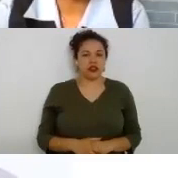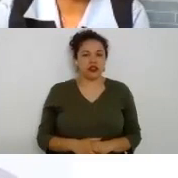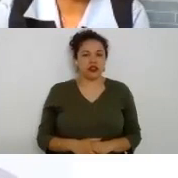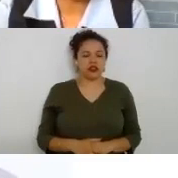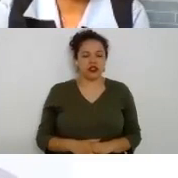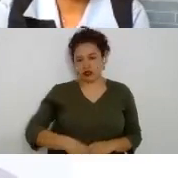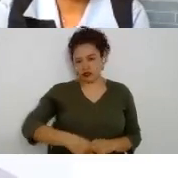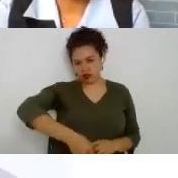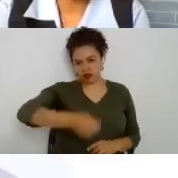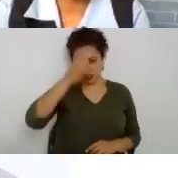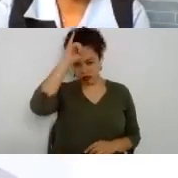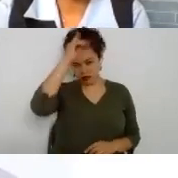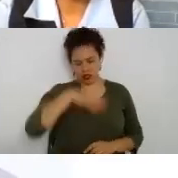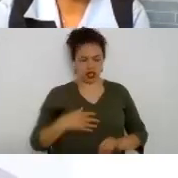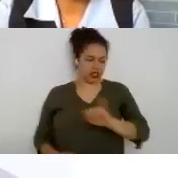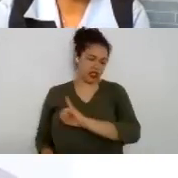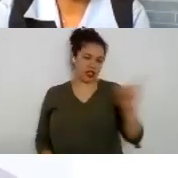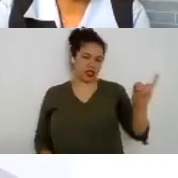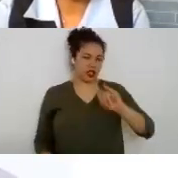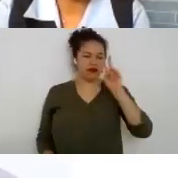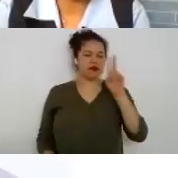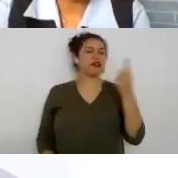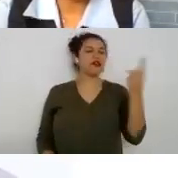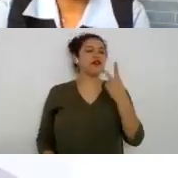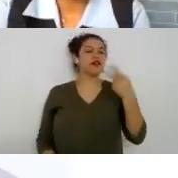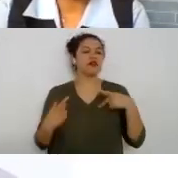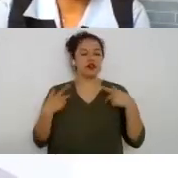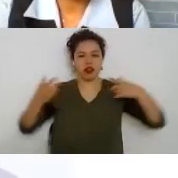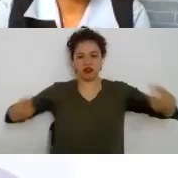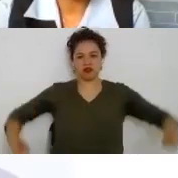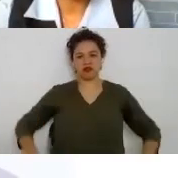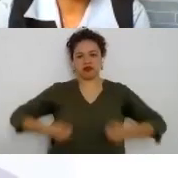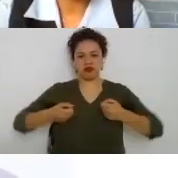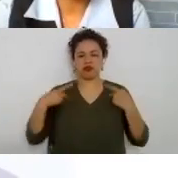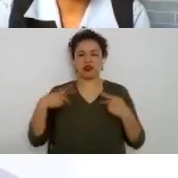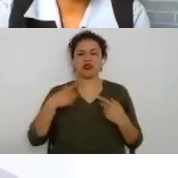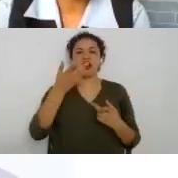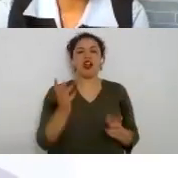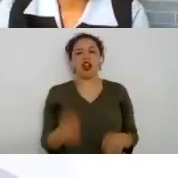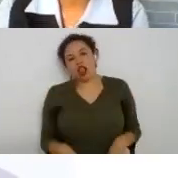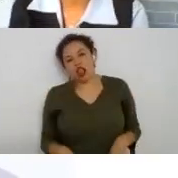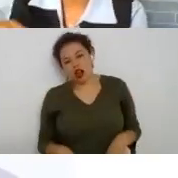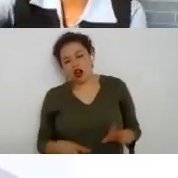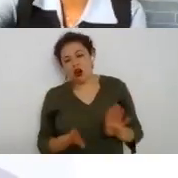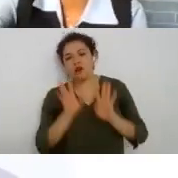primera imagen del lado izquierdo? Que son dos personas, pero ¿cómo va ahí la víctima?